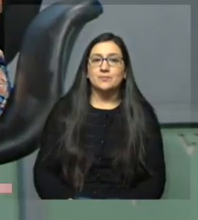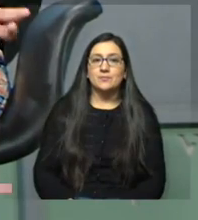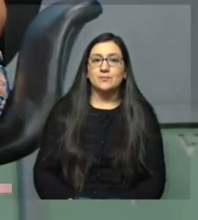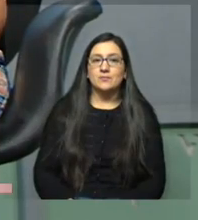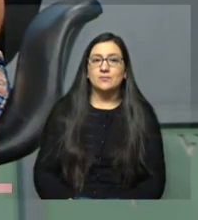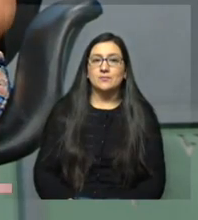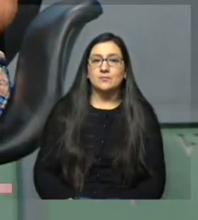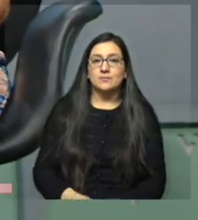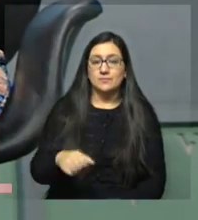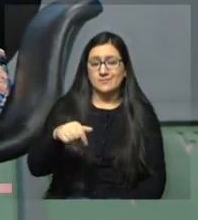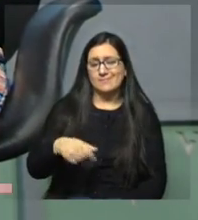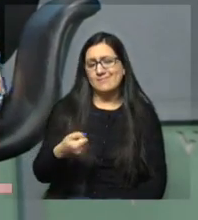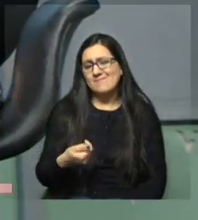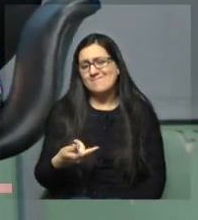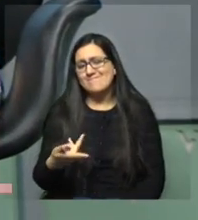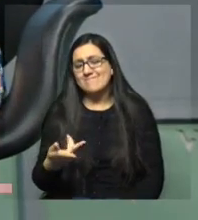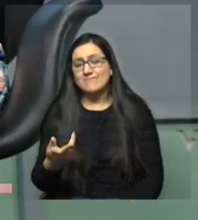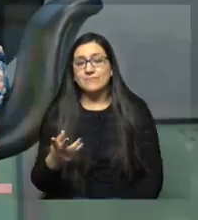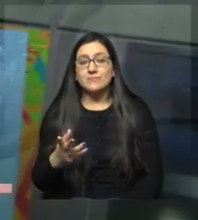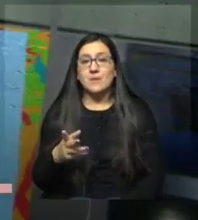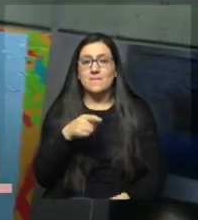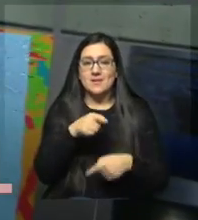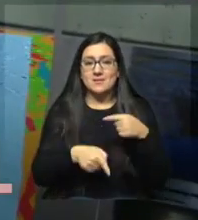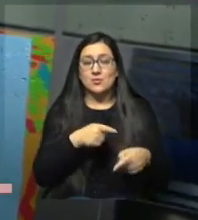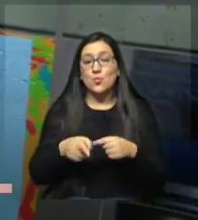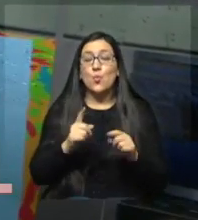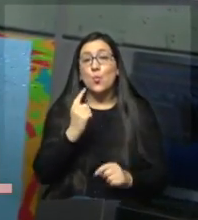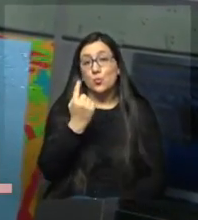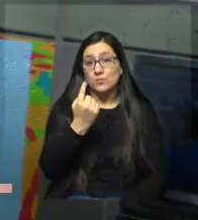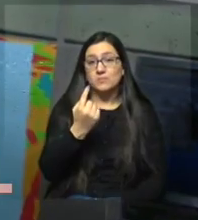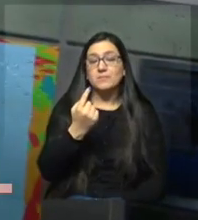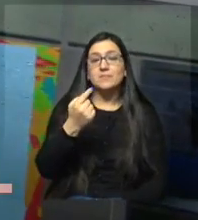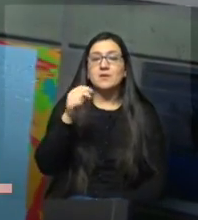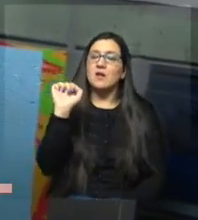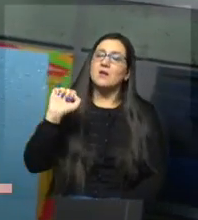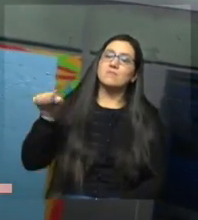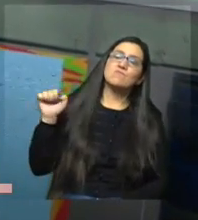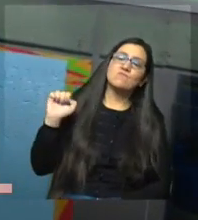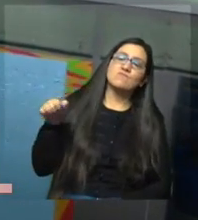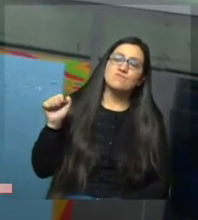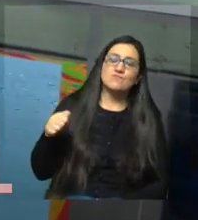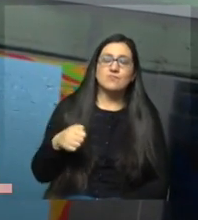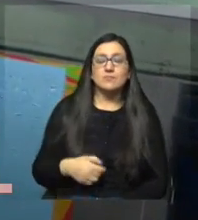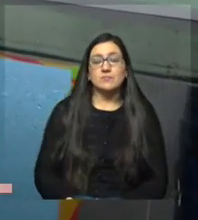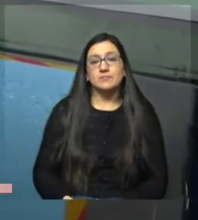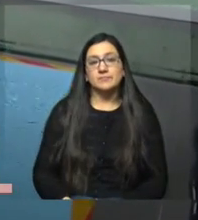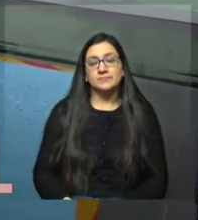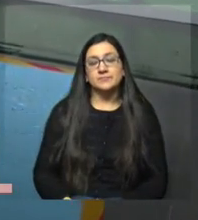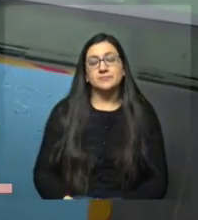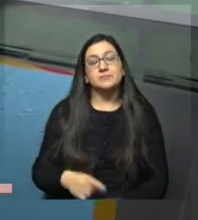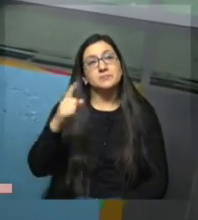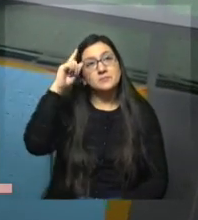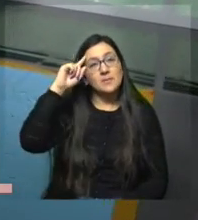en este abanico de maltratos, ¿no? Uno es la negligencia, ¿no? Entonces, me imagino para los adolescentes permear